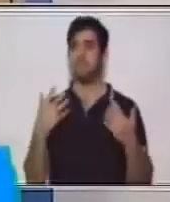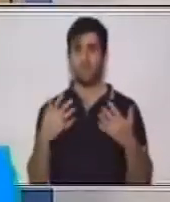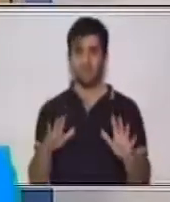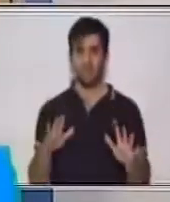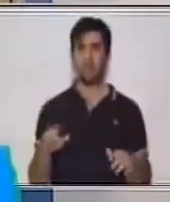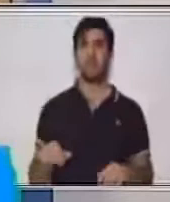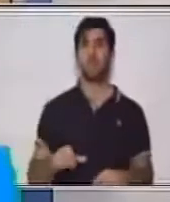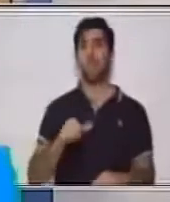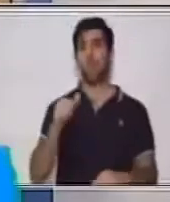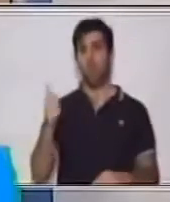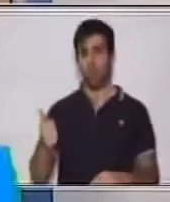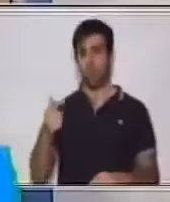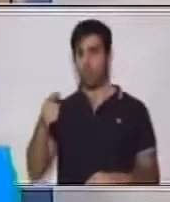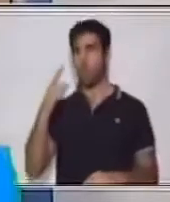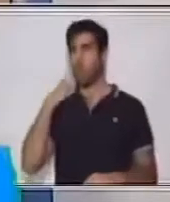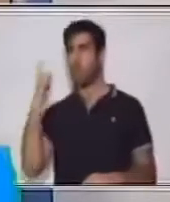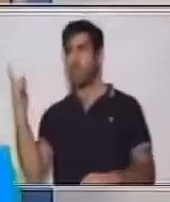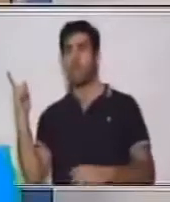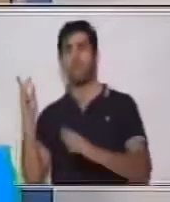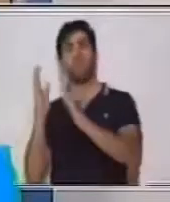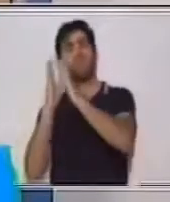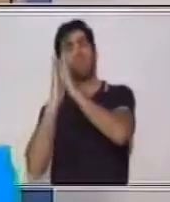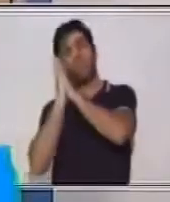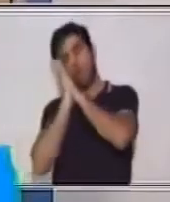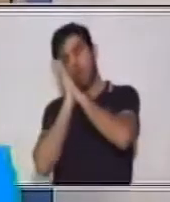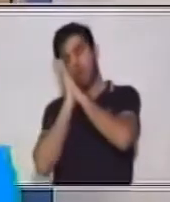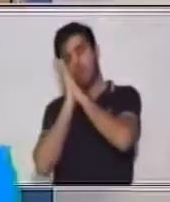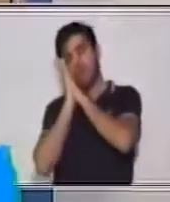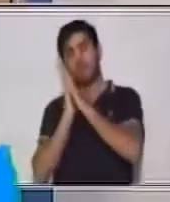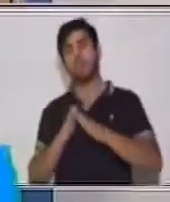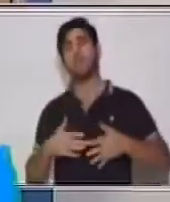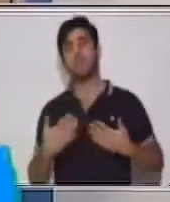tenemos dormir. ¿Cuál es lo contrario de dormir?